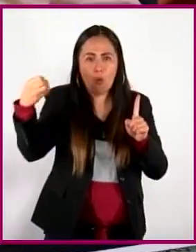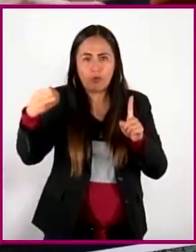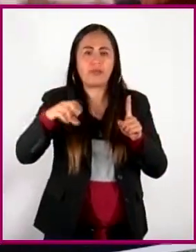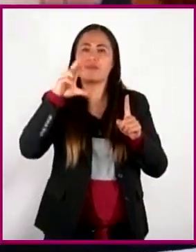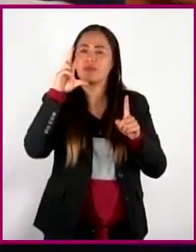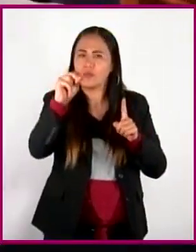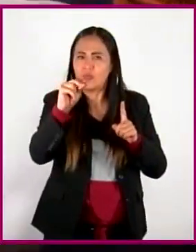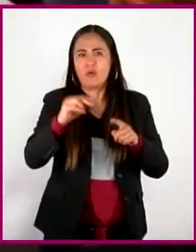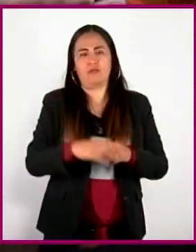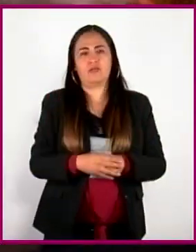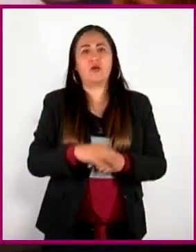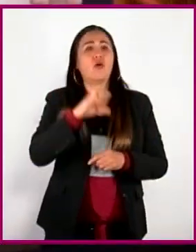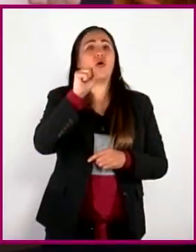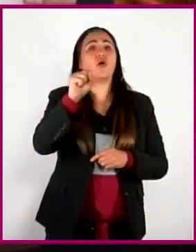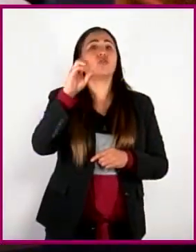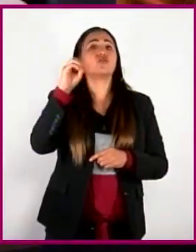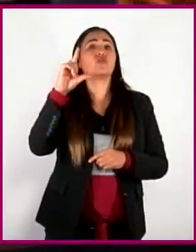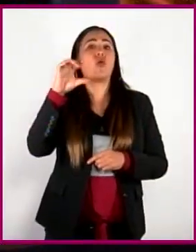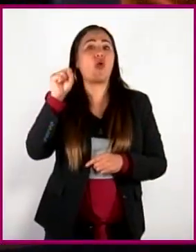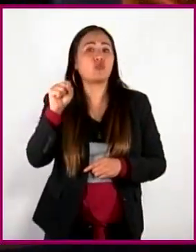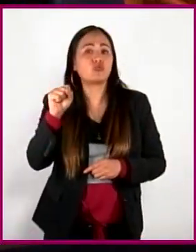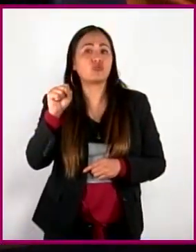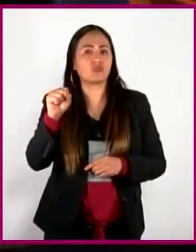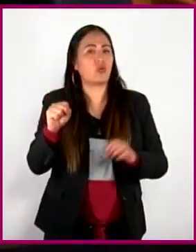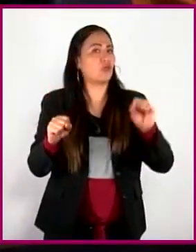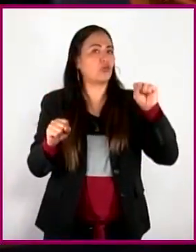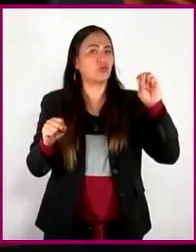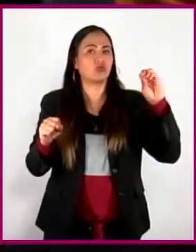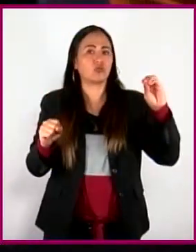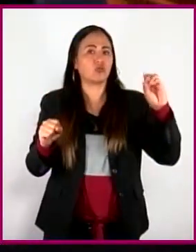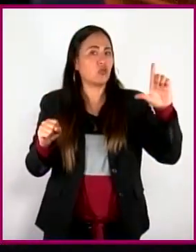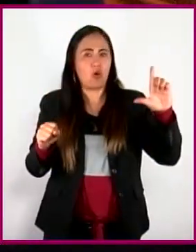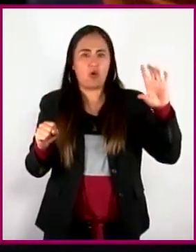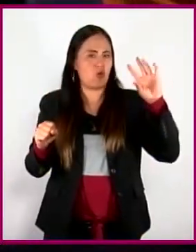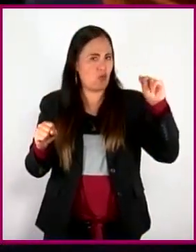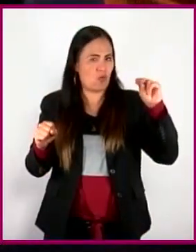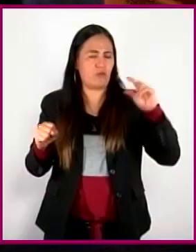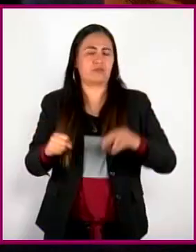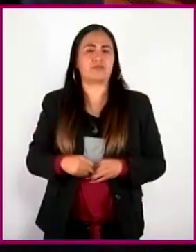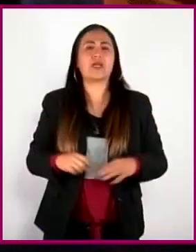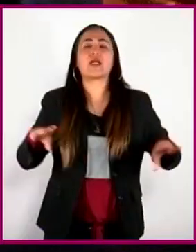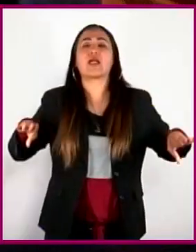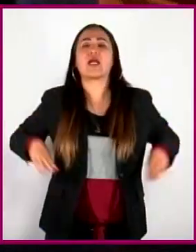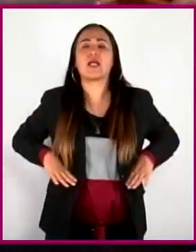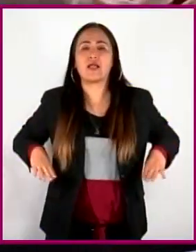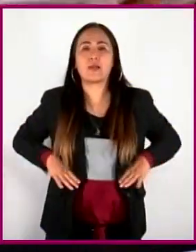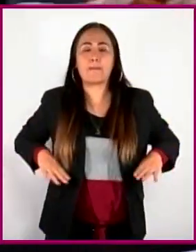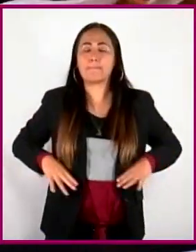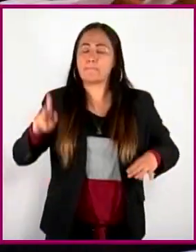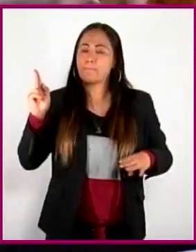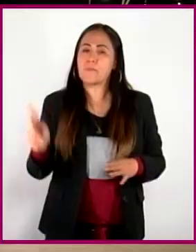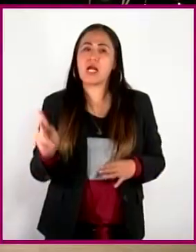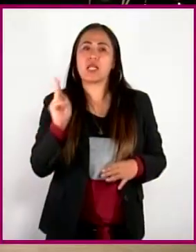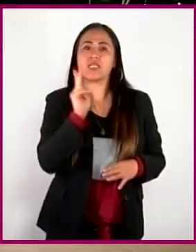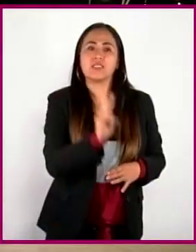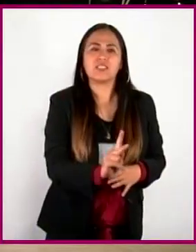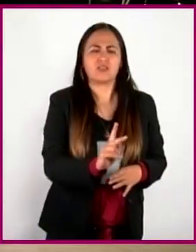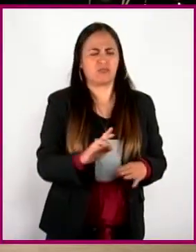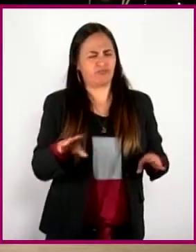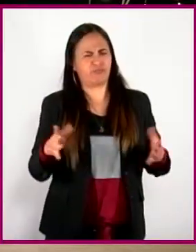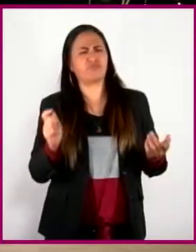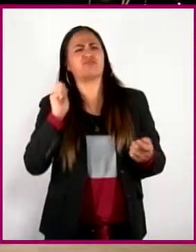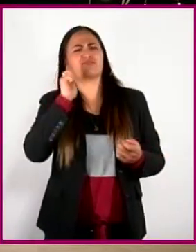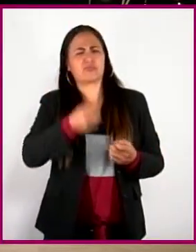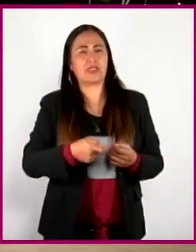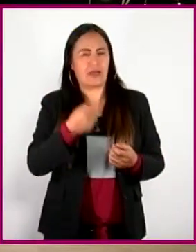Además, es solos, no sol. Pero recuerda, tienes que buscar características en común en estas palabras. Es más,